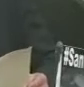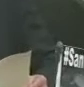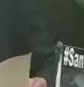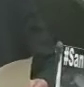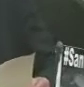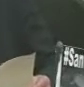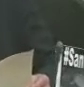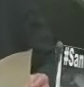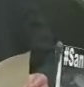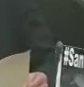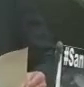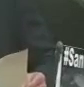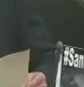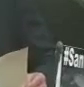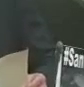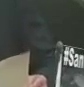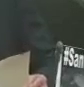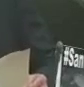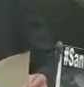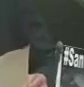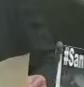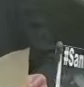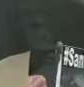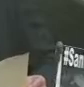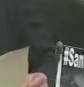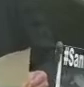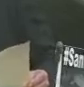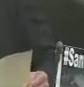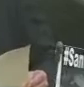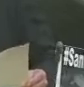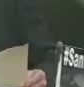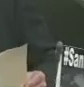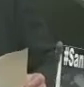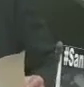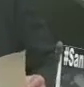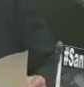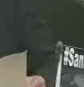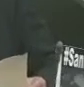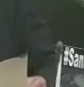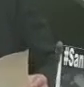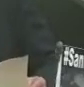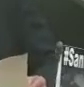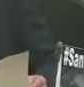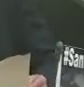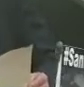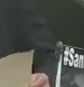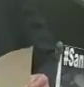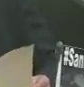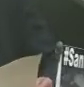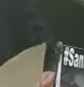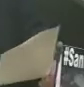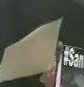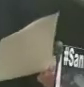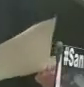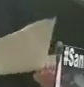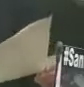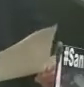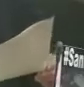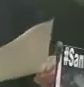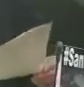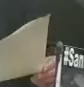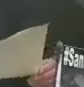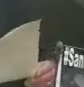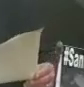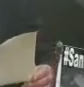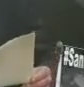presidente Juan Manuel Santos al mejor estilo del dictador Nicolás Maduro, de la oposición colombiana y de millones de ciudadanos